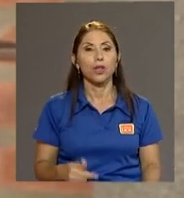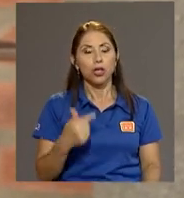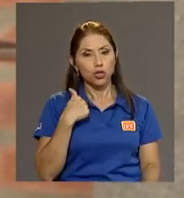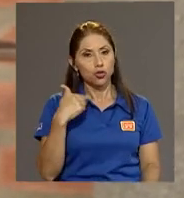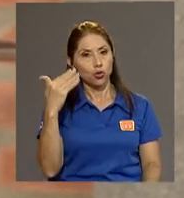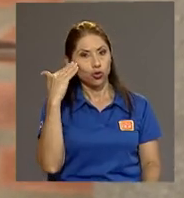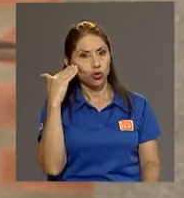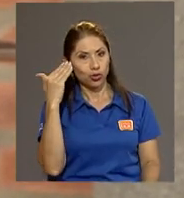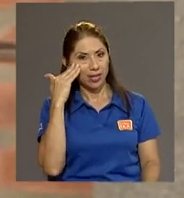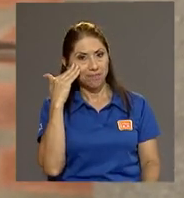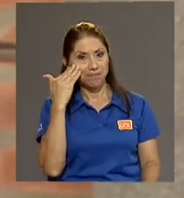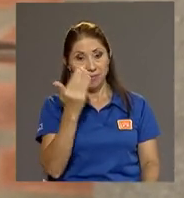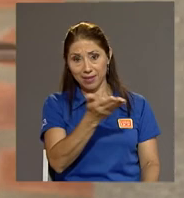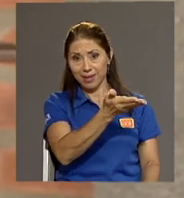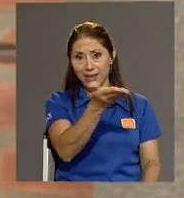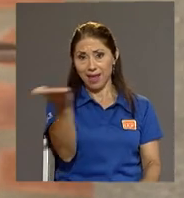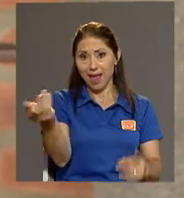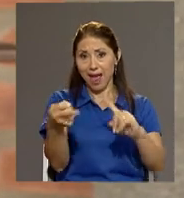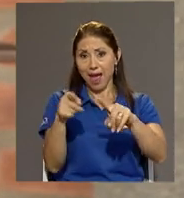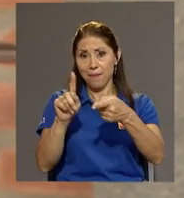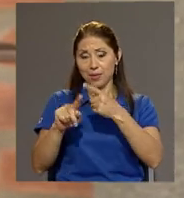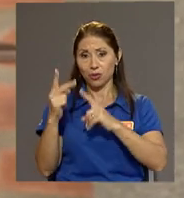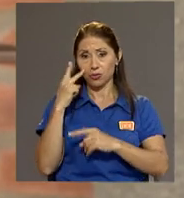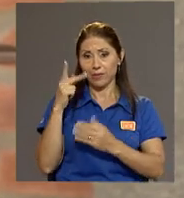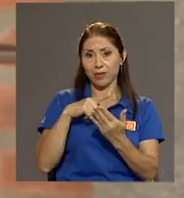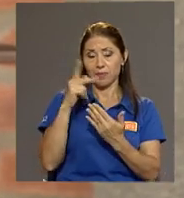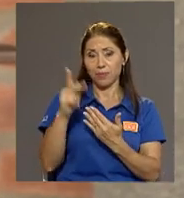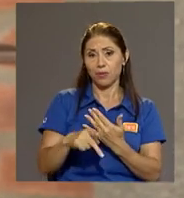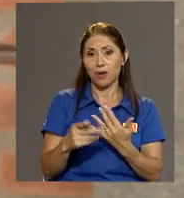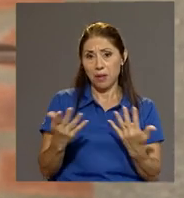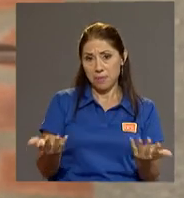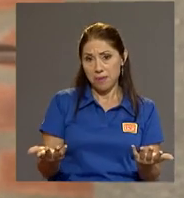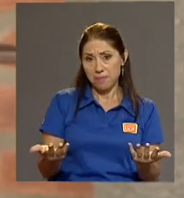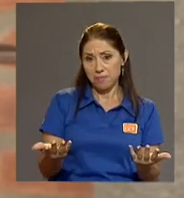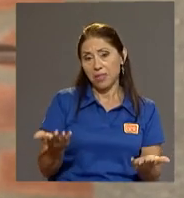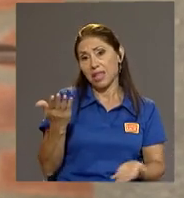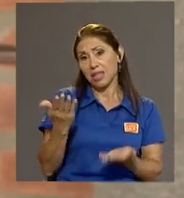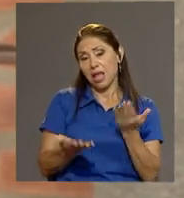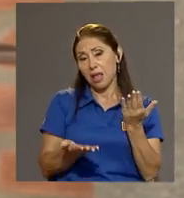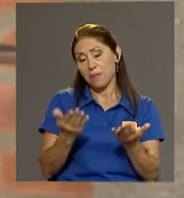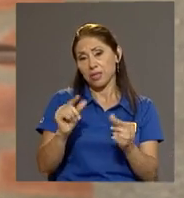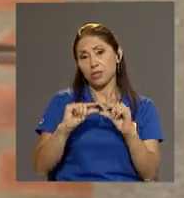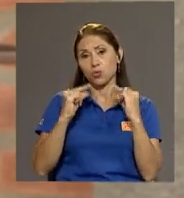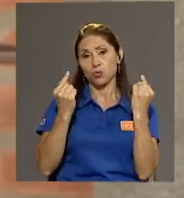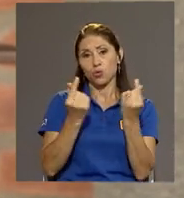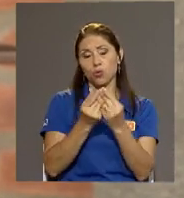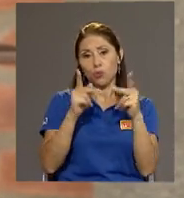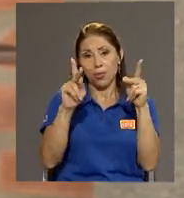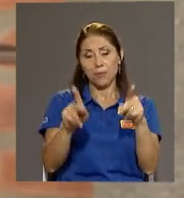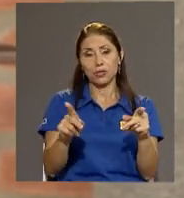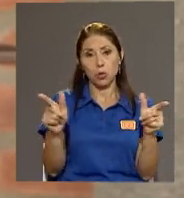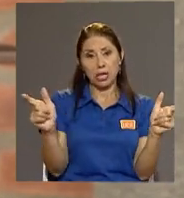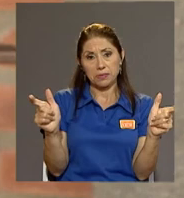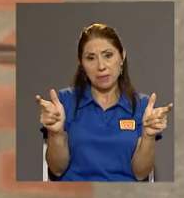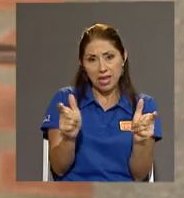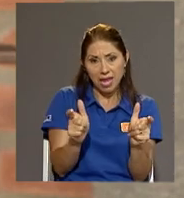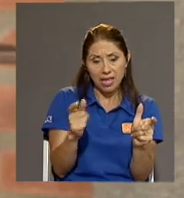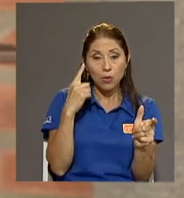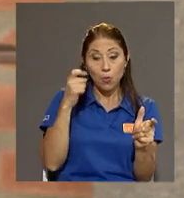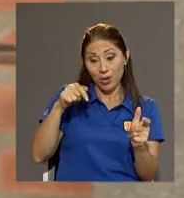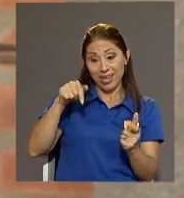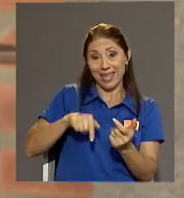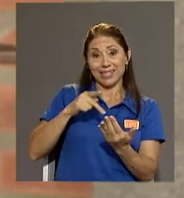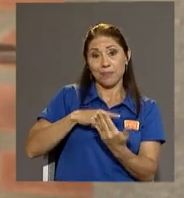grupo de amigas y amigos que nos acompañan debe ser relativamente pequeño, porque este es un programa en un